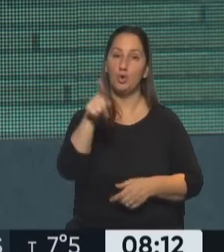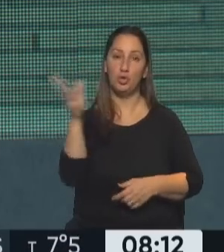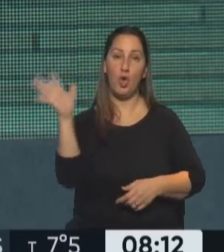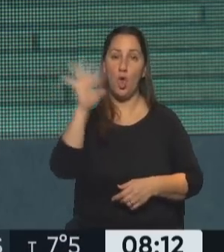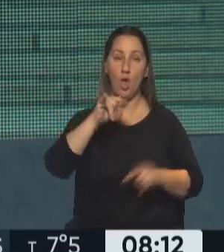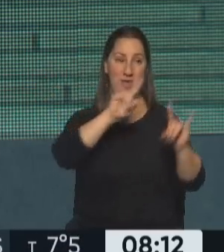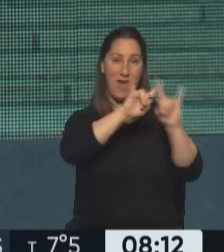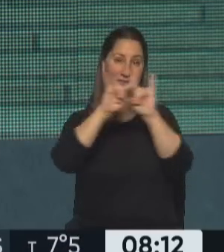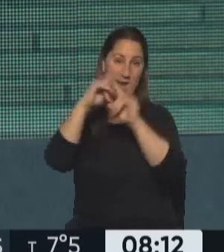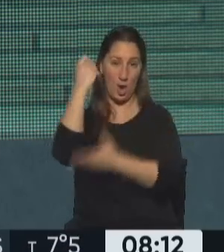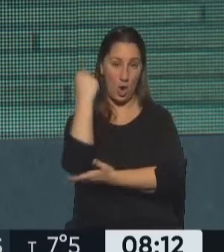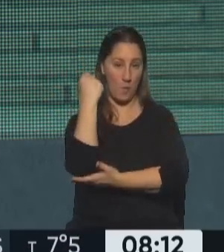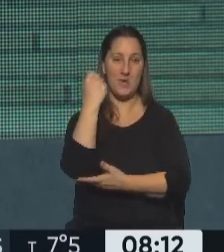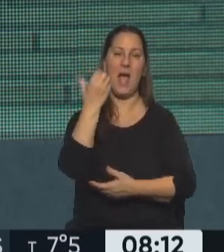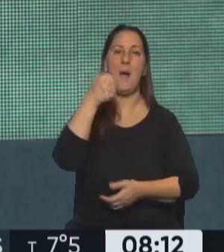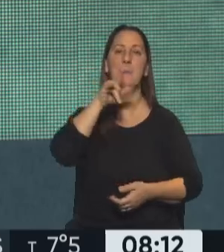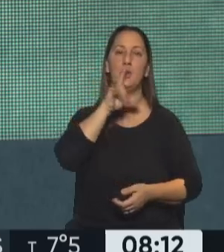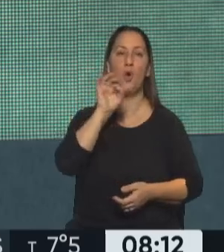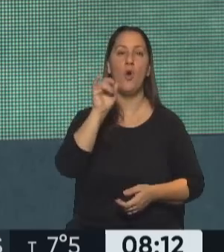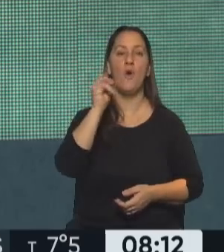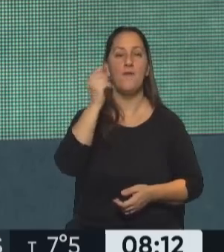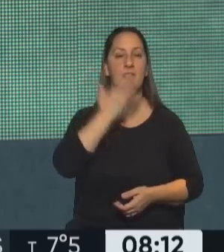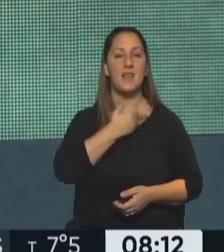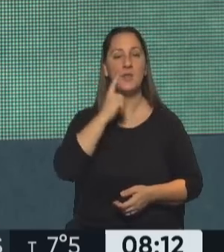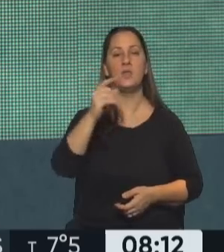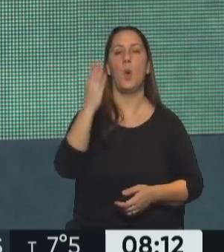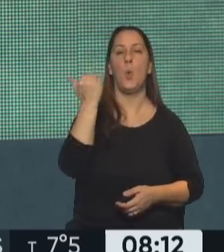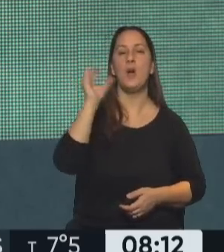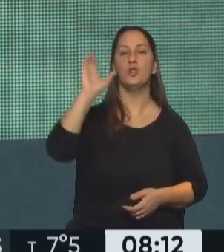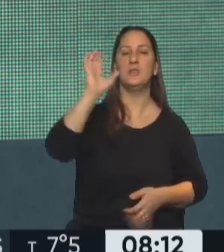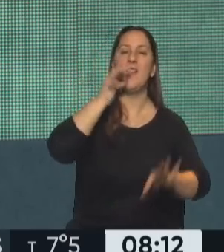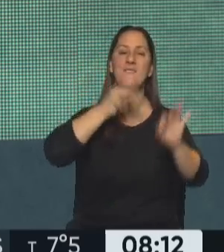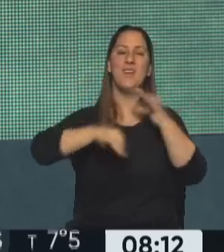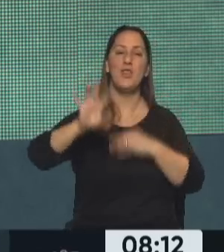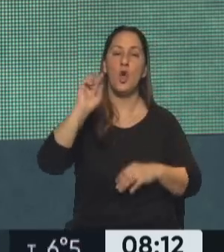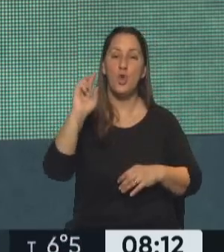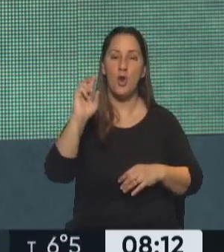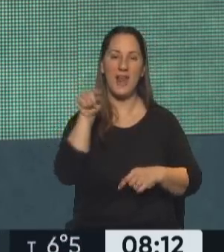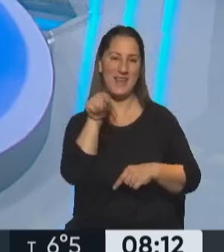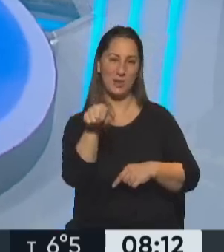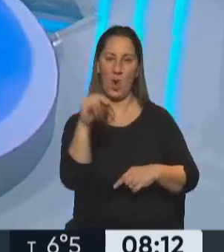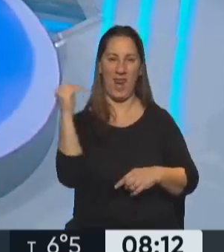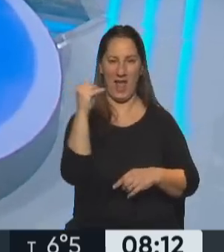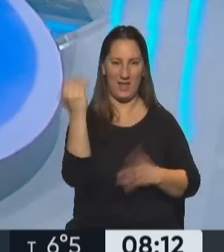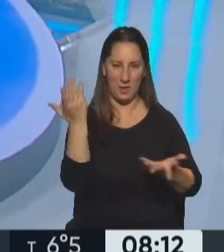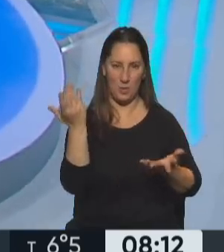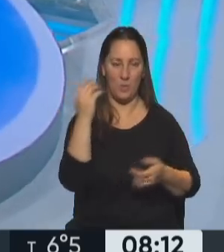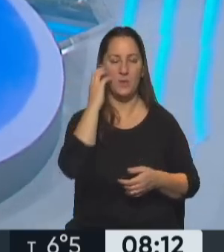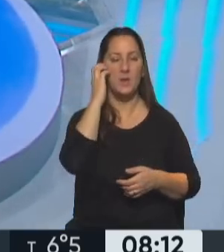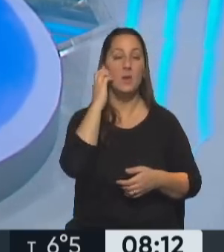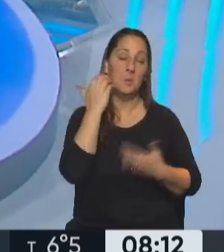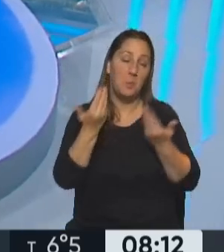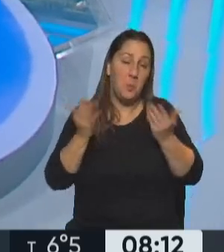días a un portal de economía, ámbito financiero, te dice, el Banco Central hoy vendió dólares. Bueno, eso es muy negativo. Todo eso puede pasar, porque puede